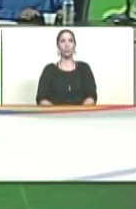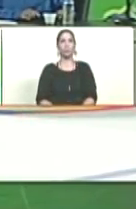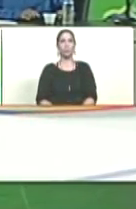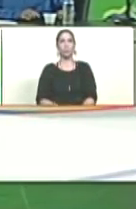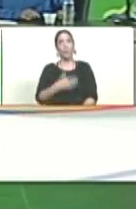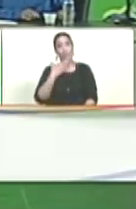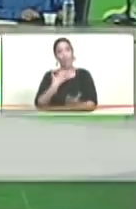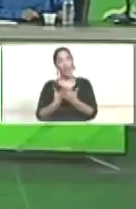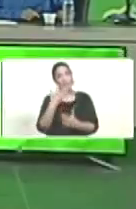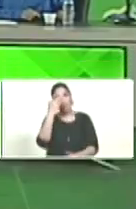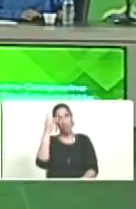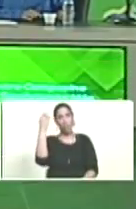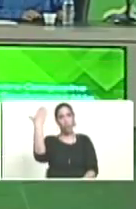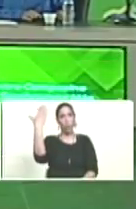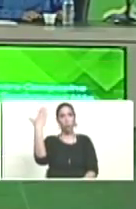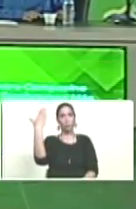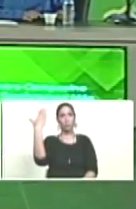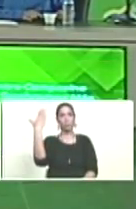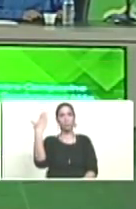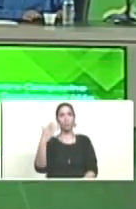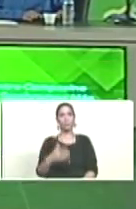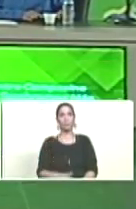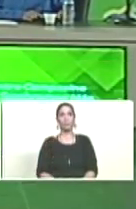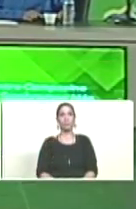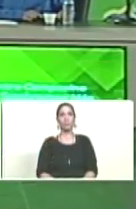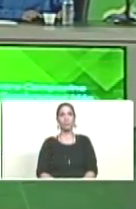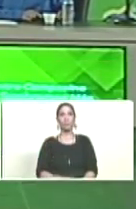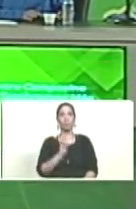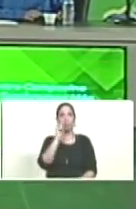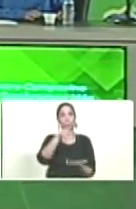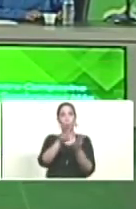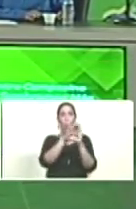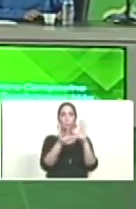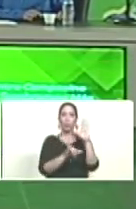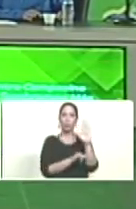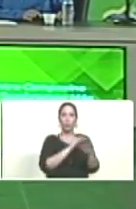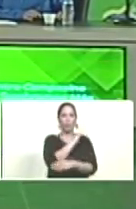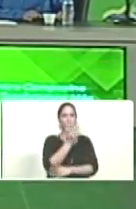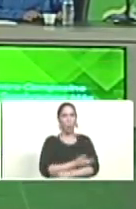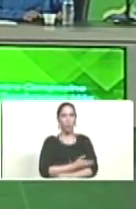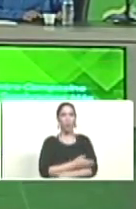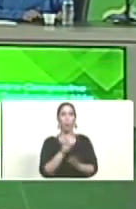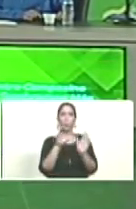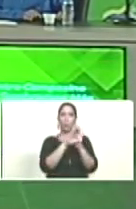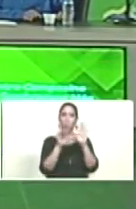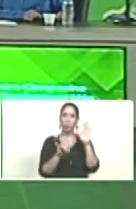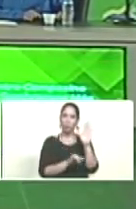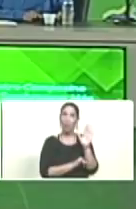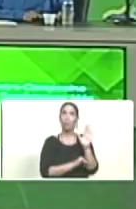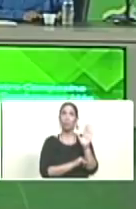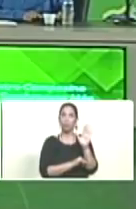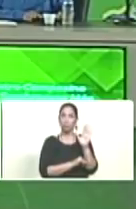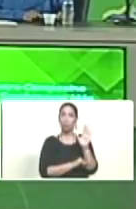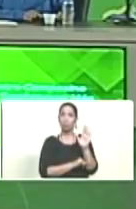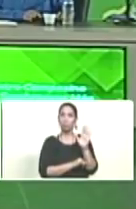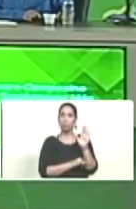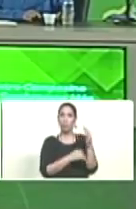Gracias a Dios y a la Virgen, llegó la constituyente, el poder constituyente, y llegó un fiscal